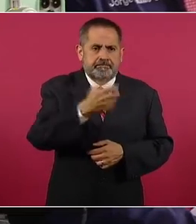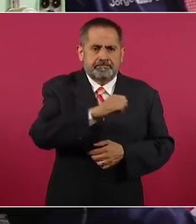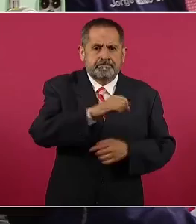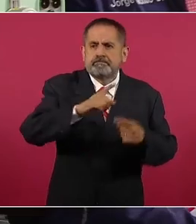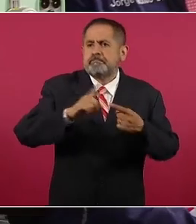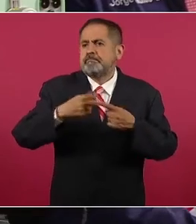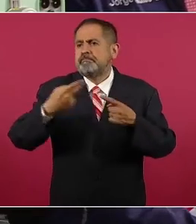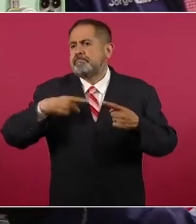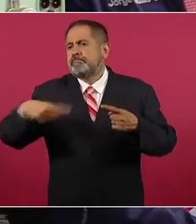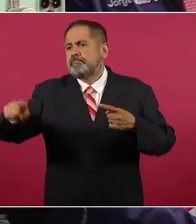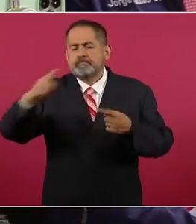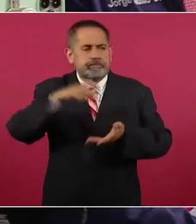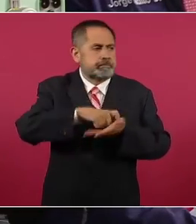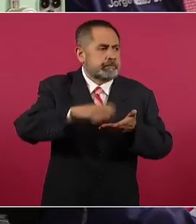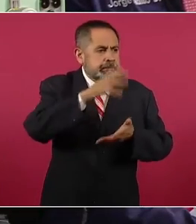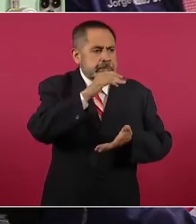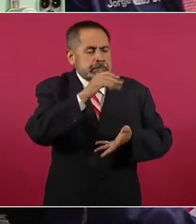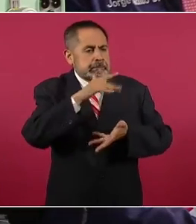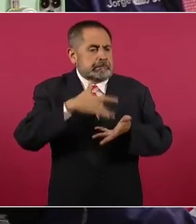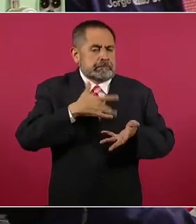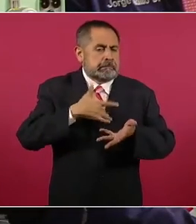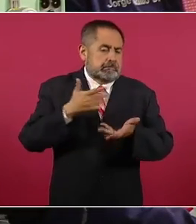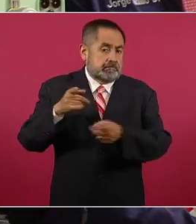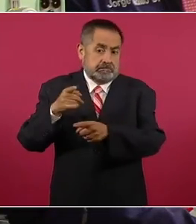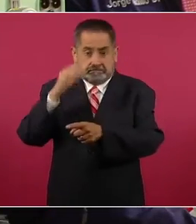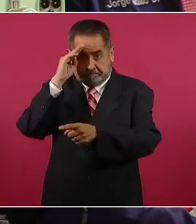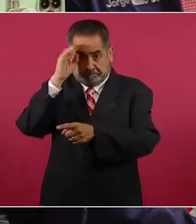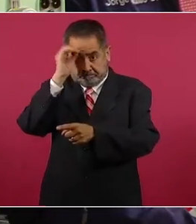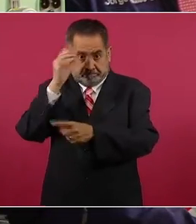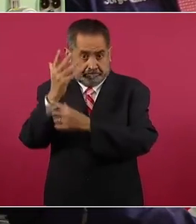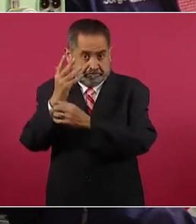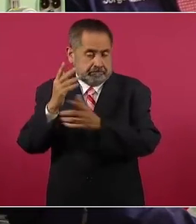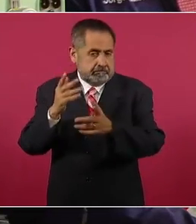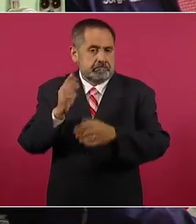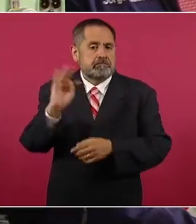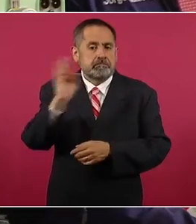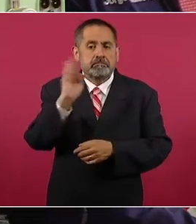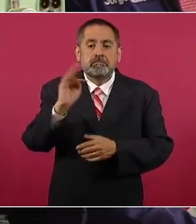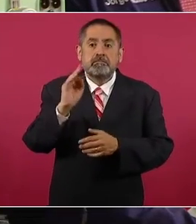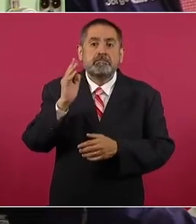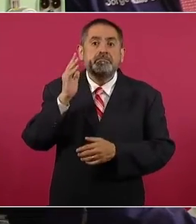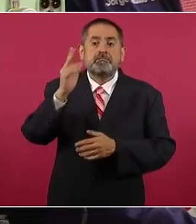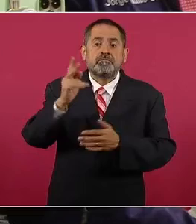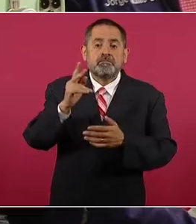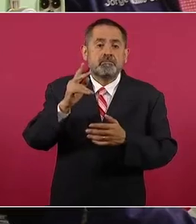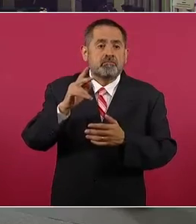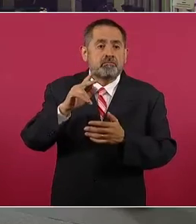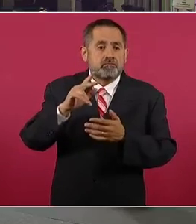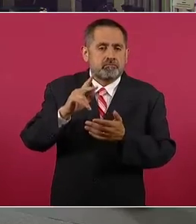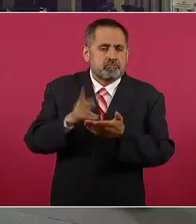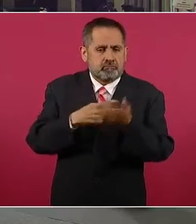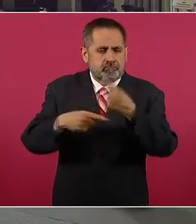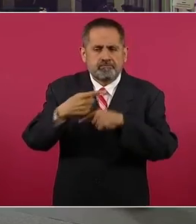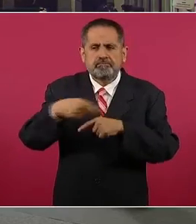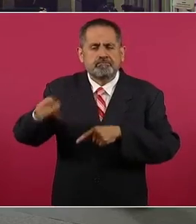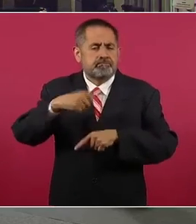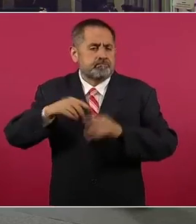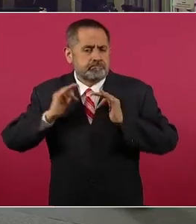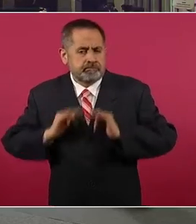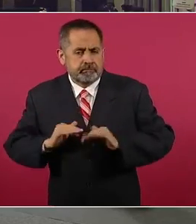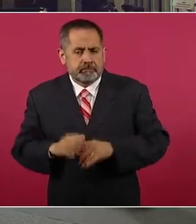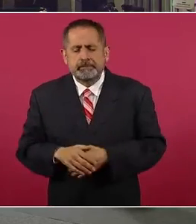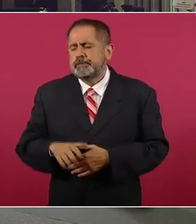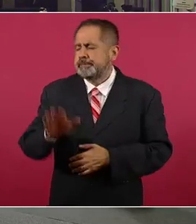de los consumidores, de los mexicanos. También esto, digamos, que puede pensarse que se va a revertir una vez que se vea. Sí, hay afectación,